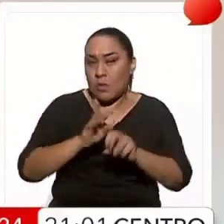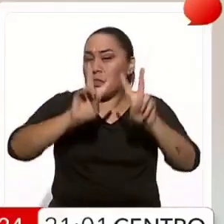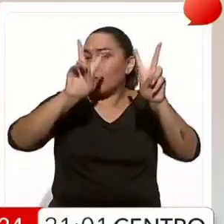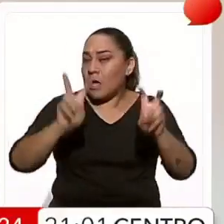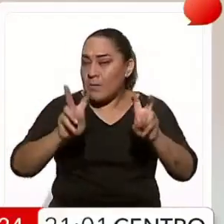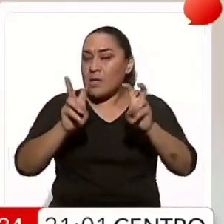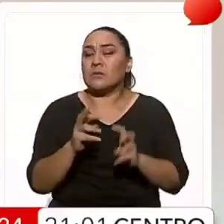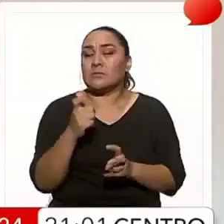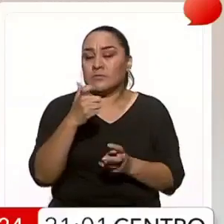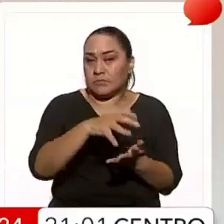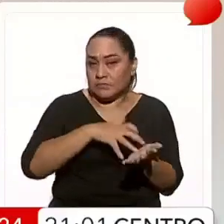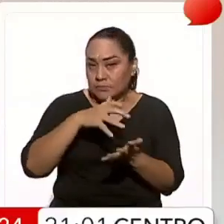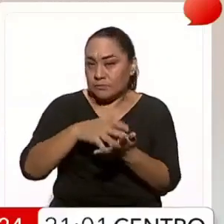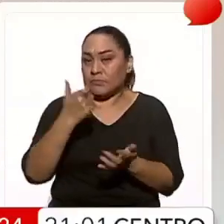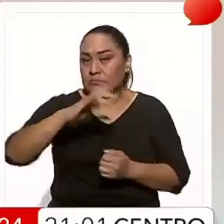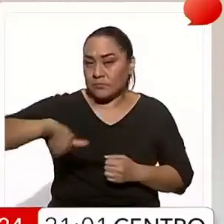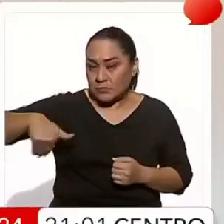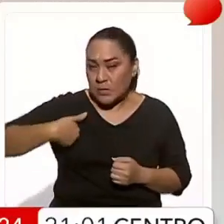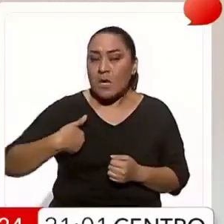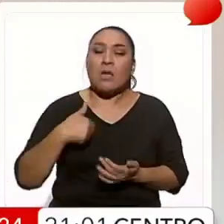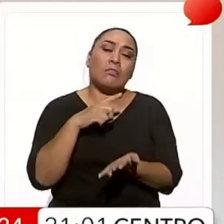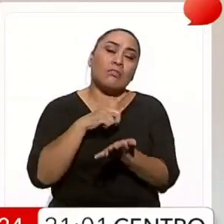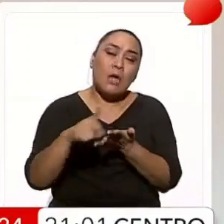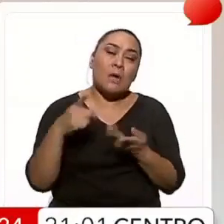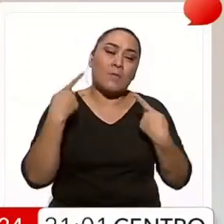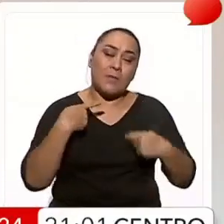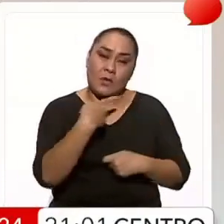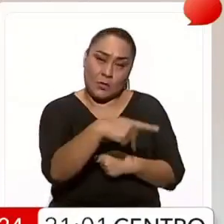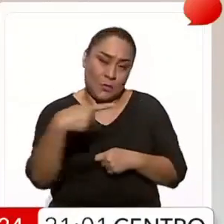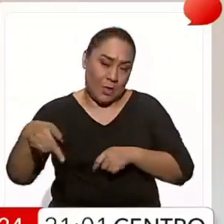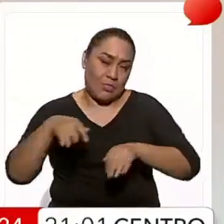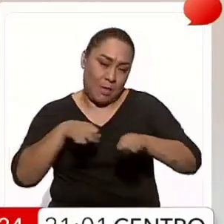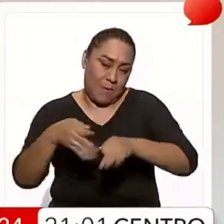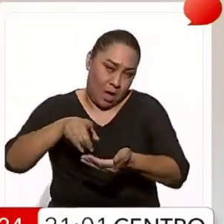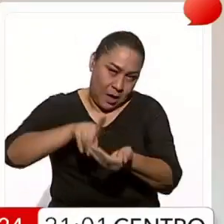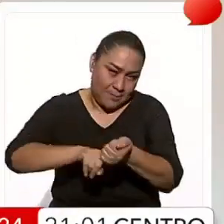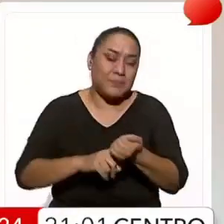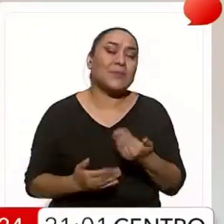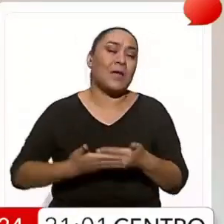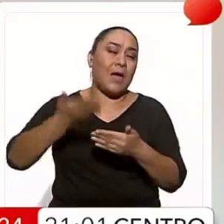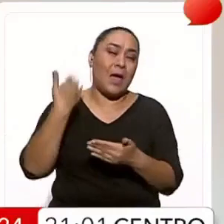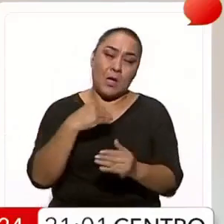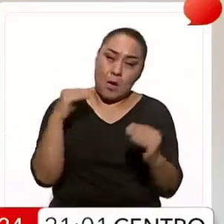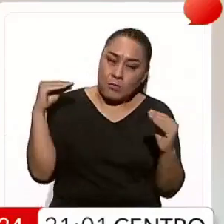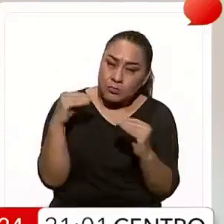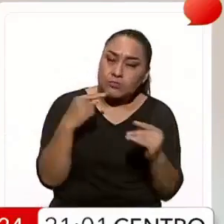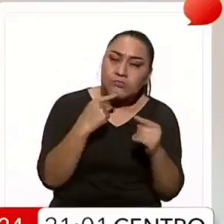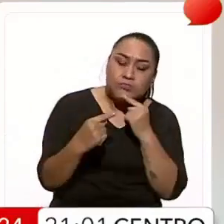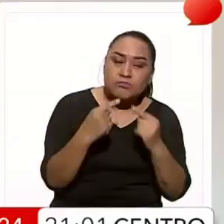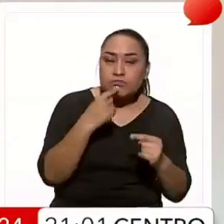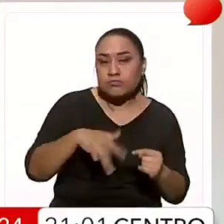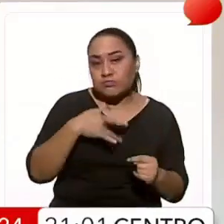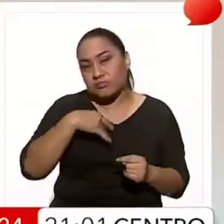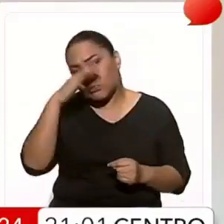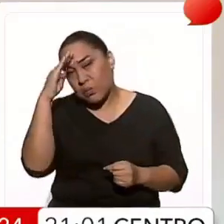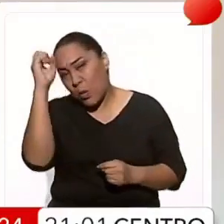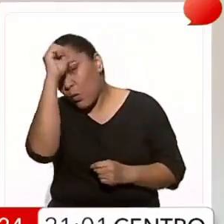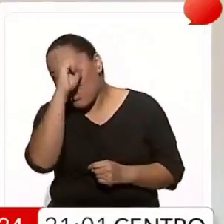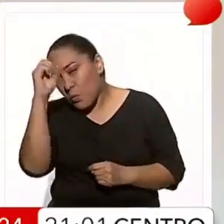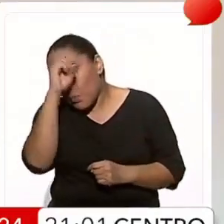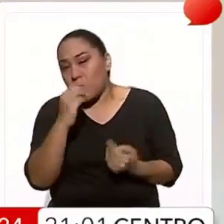austeridad, fideicomisos y derechos de los trabajadores. Como en los debates anteriores, se contrapusieron visiones sobre